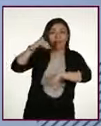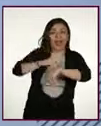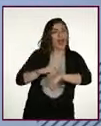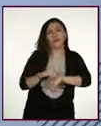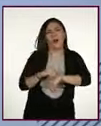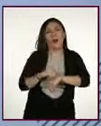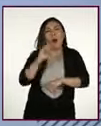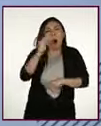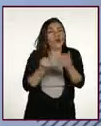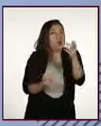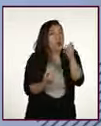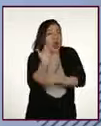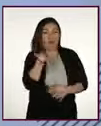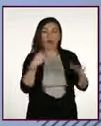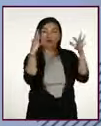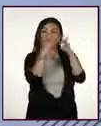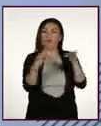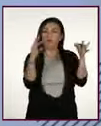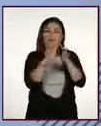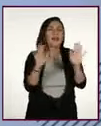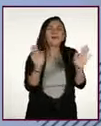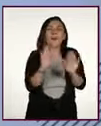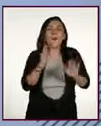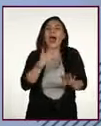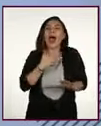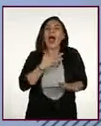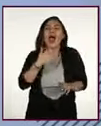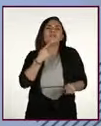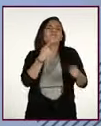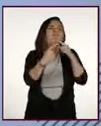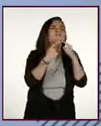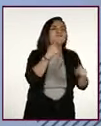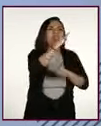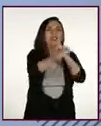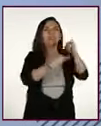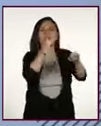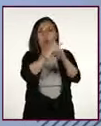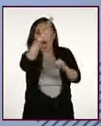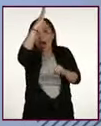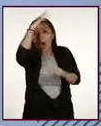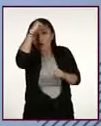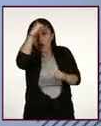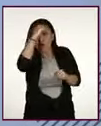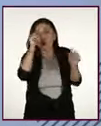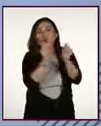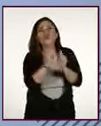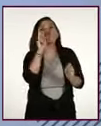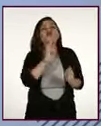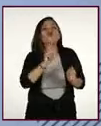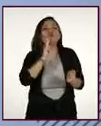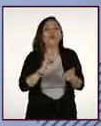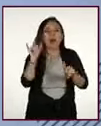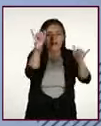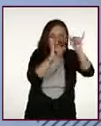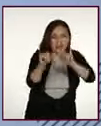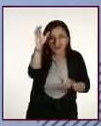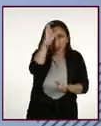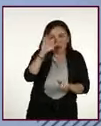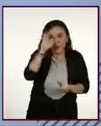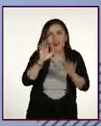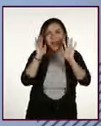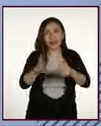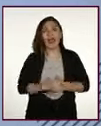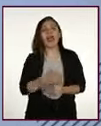del hilo negro, ¿no? Este es un consenso internacional y es evidencia científica, ¿no?